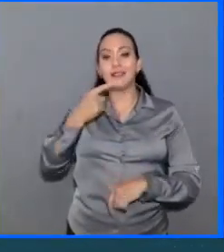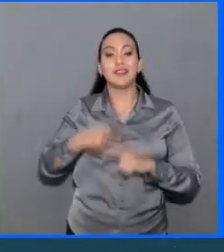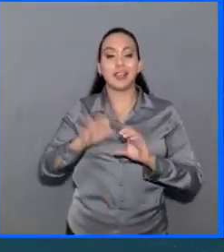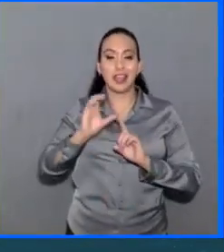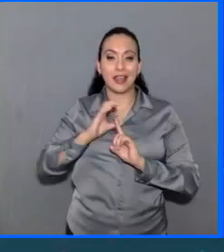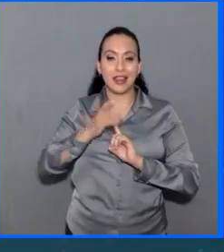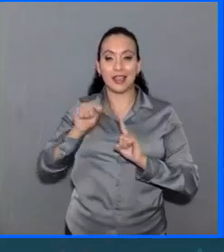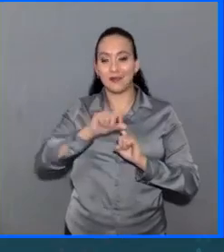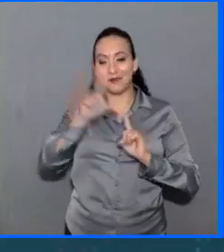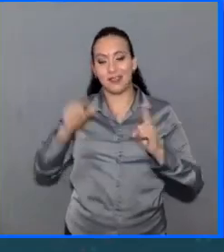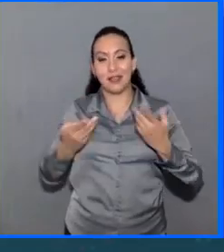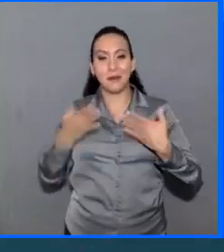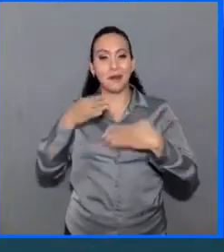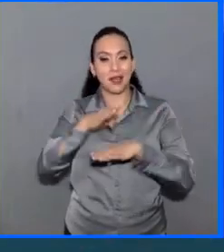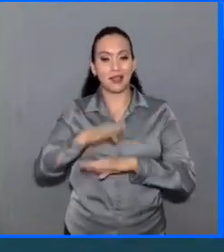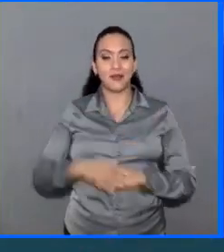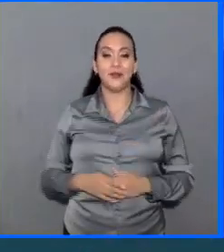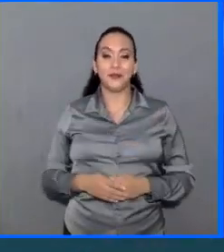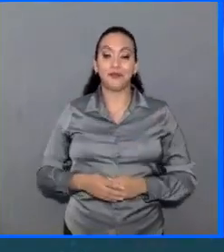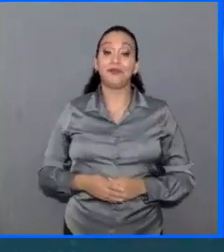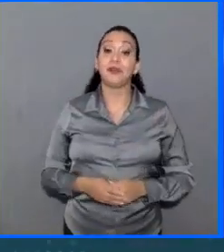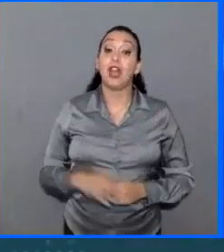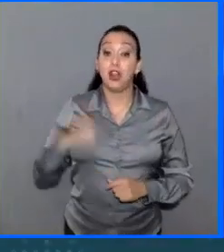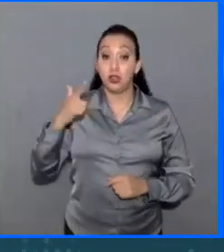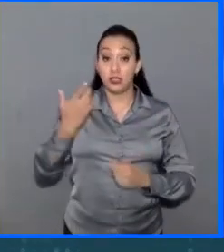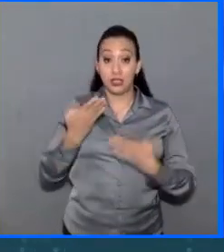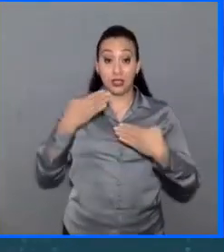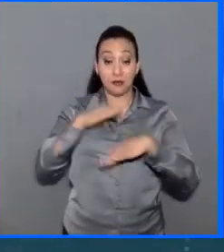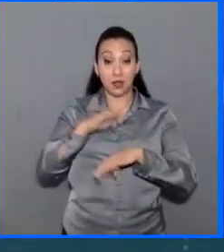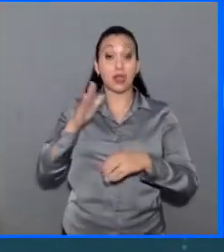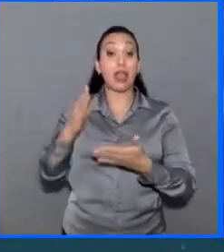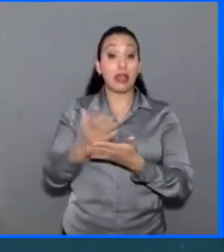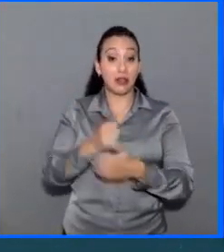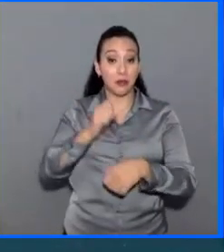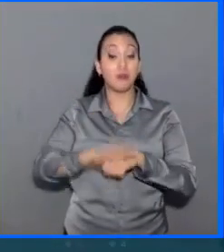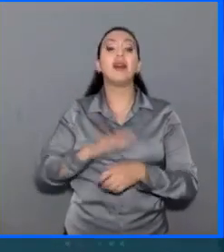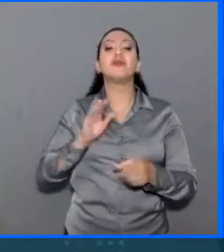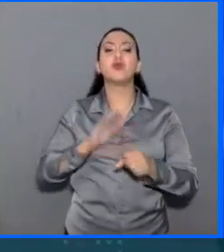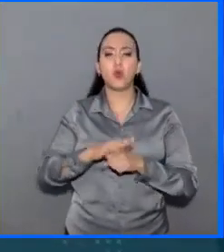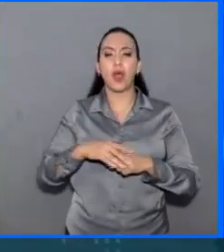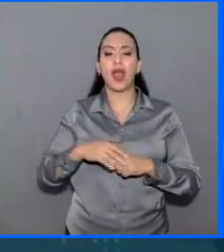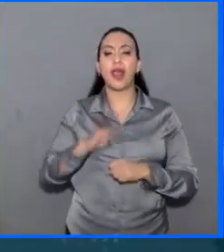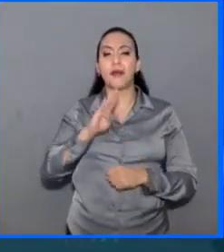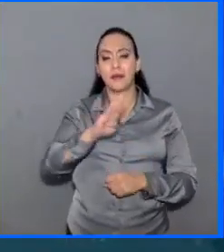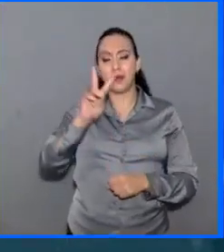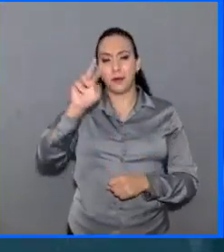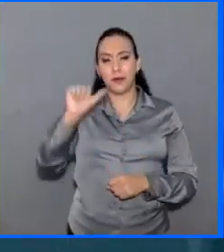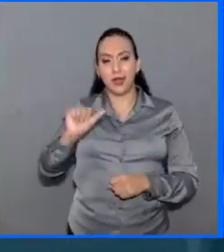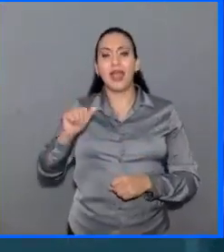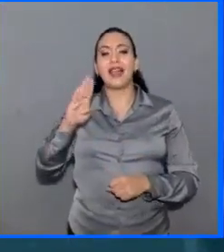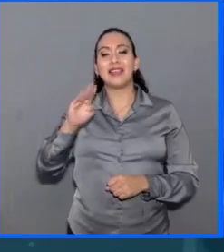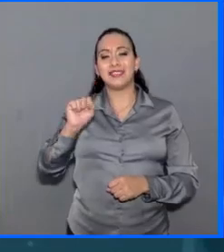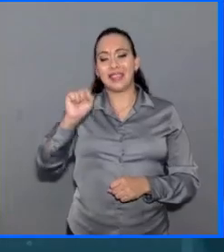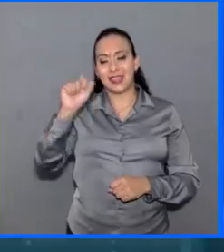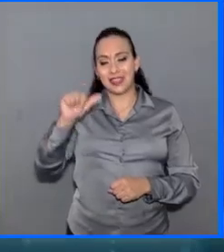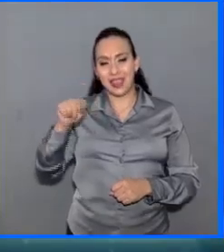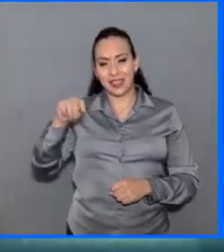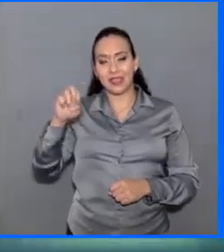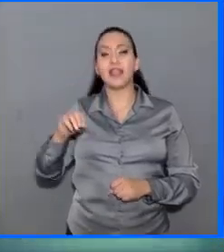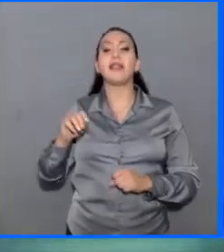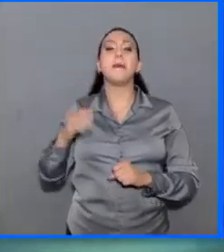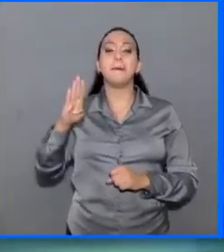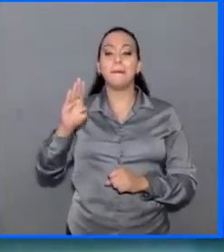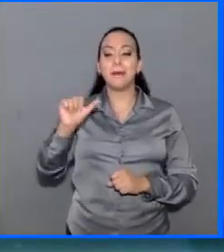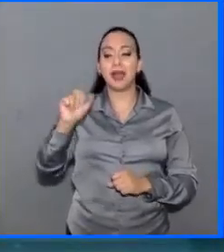y de Valores. Los 7 bancos con mayores utilidades son BBVA, Santander, Banorte, Banamex,